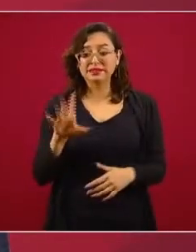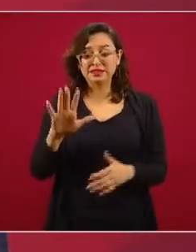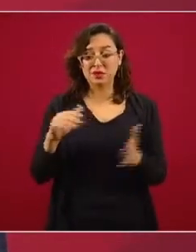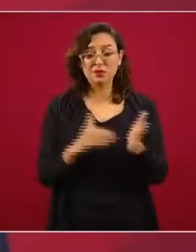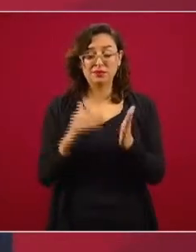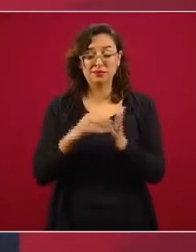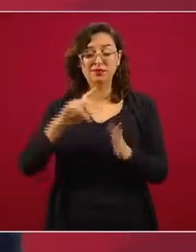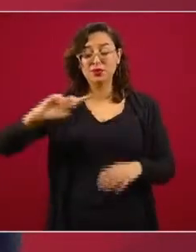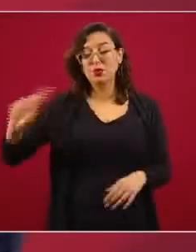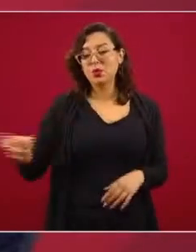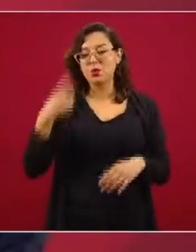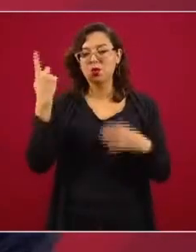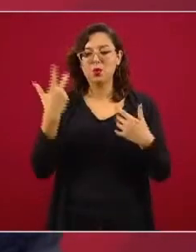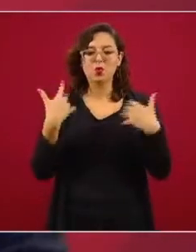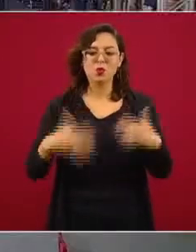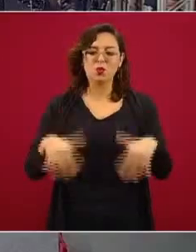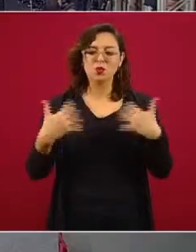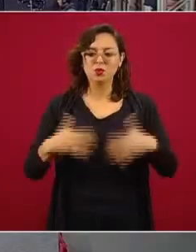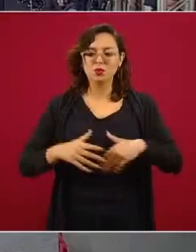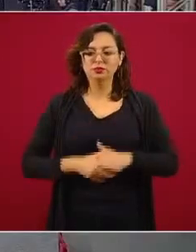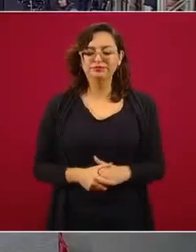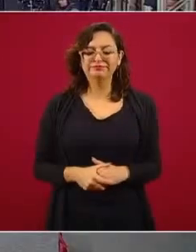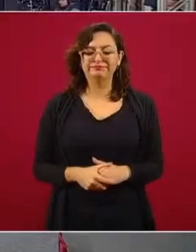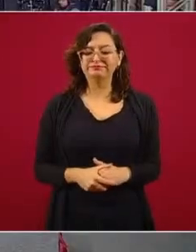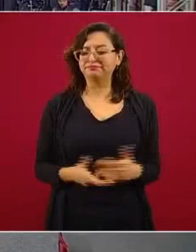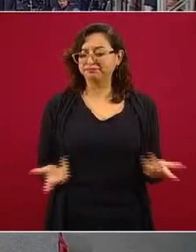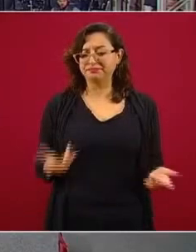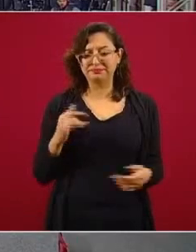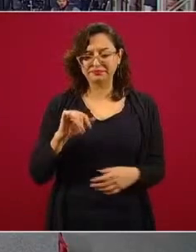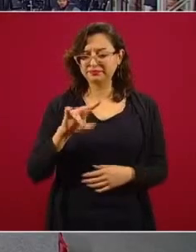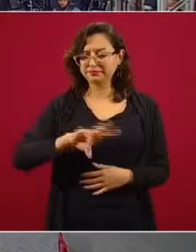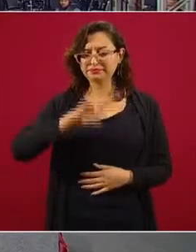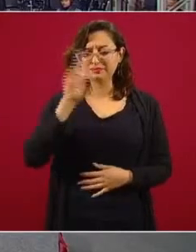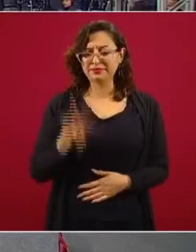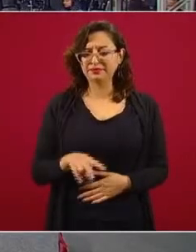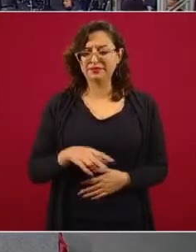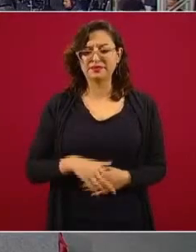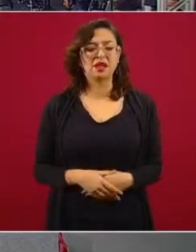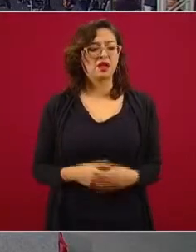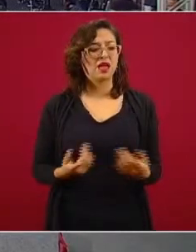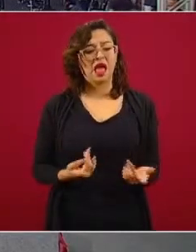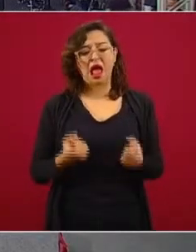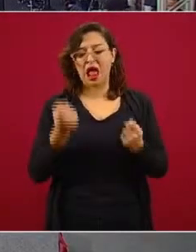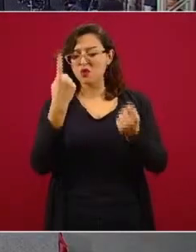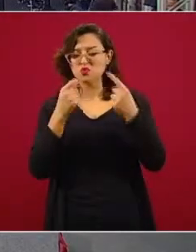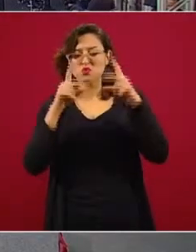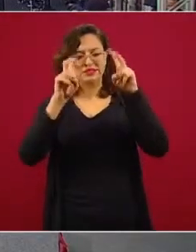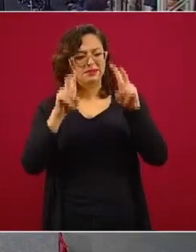evitamos tratar temas donde no hay acuerdo.